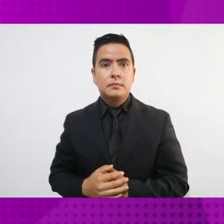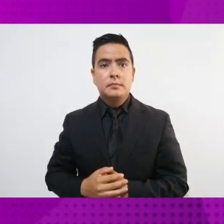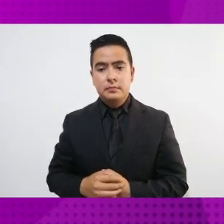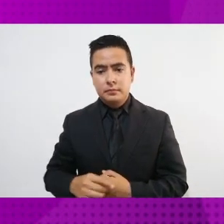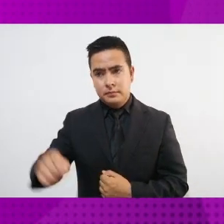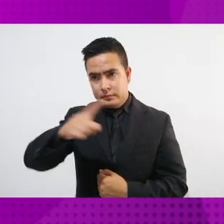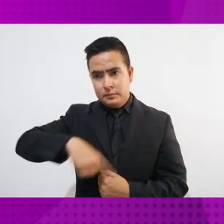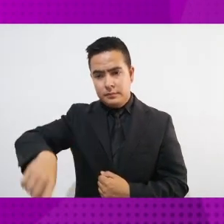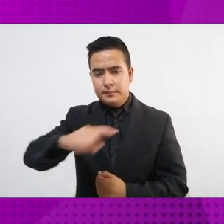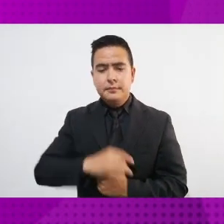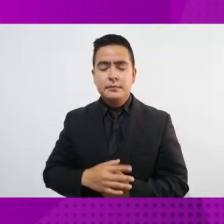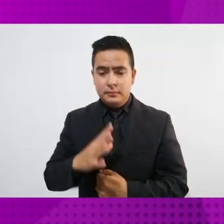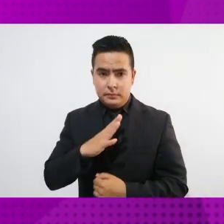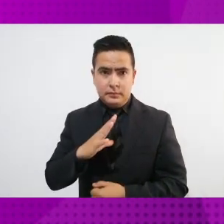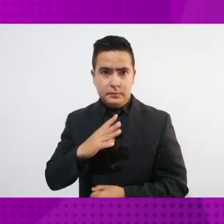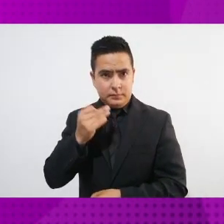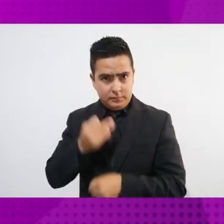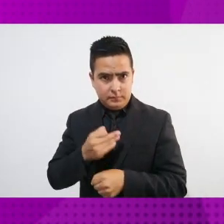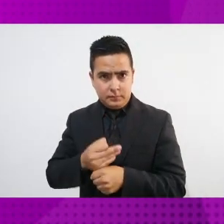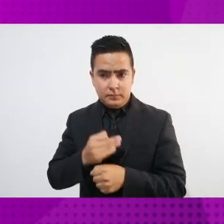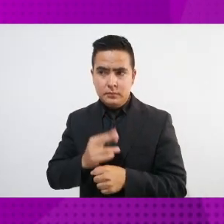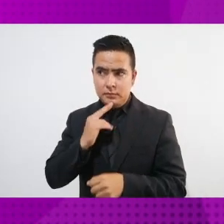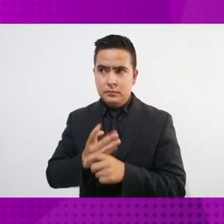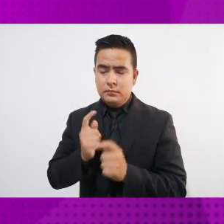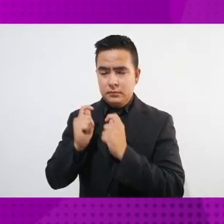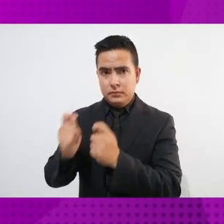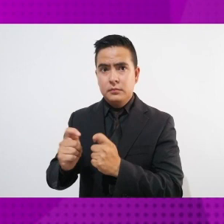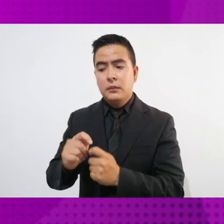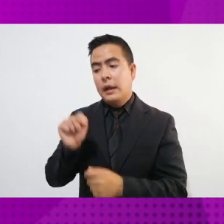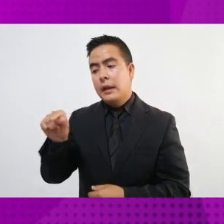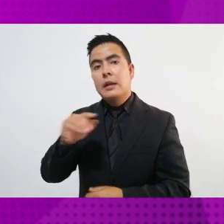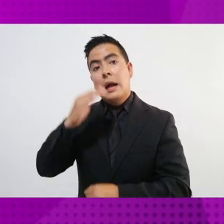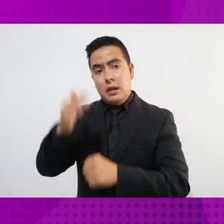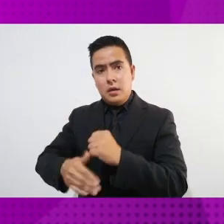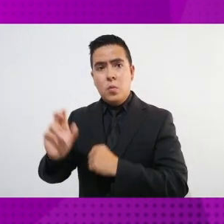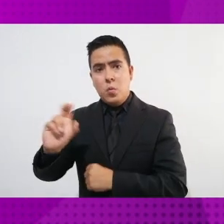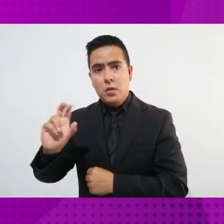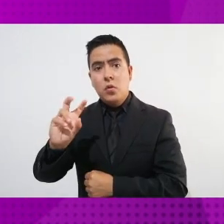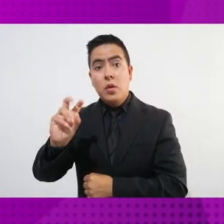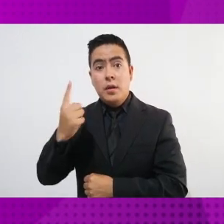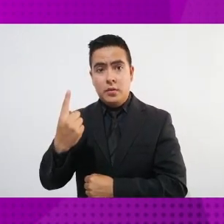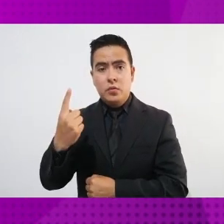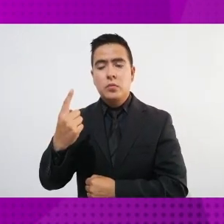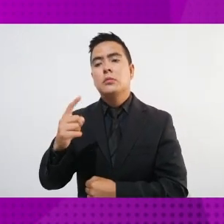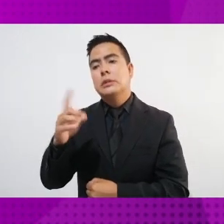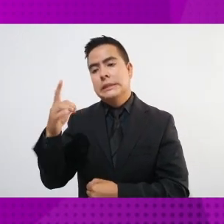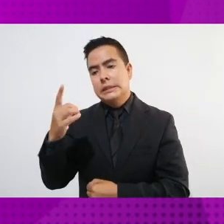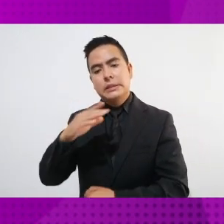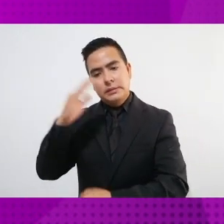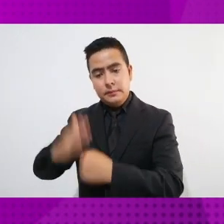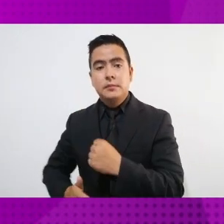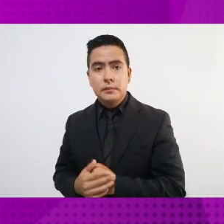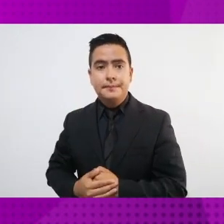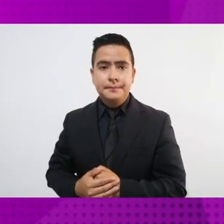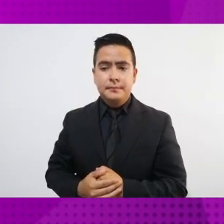Y finalmente, bueno, pues quienes están en el encargo, pues habrán de concluirlo el día 31 de diciembre y no hay la más